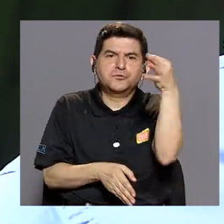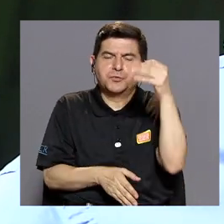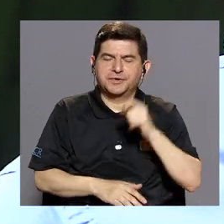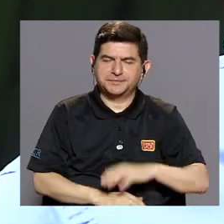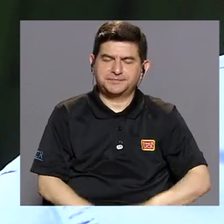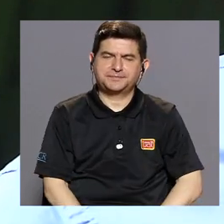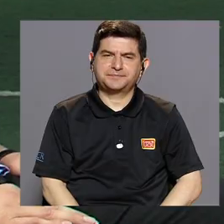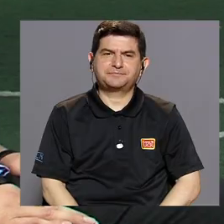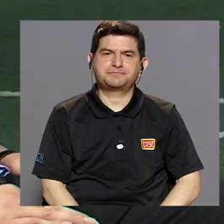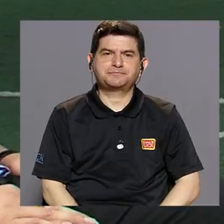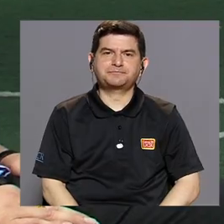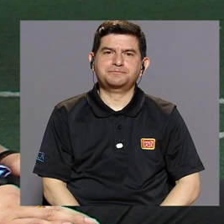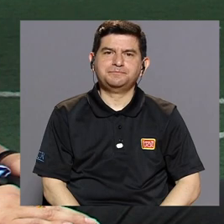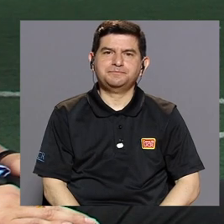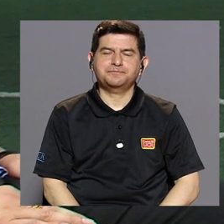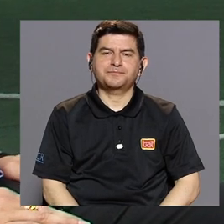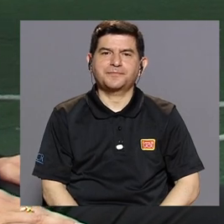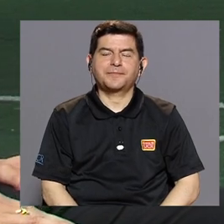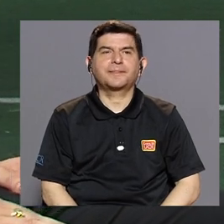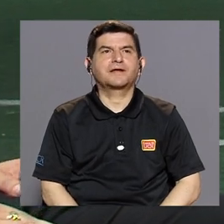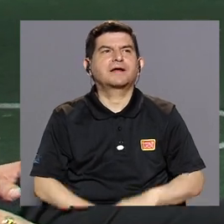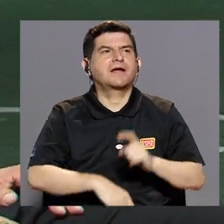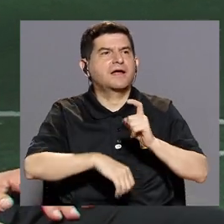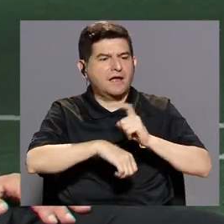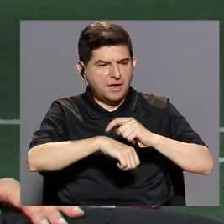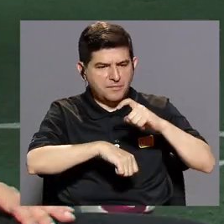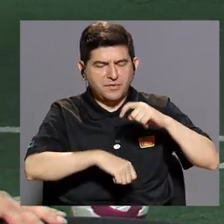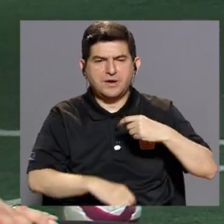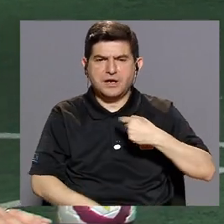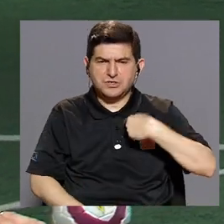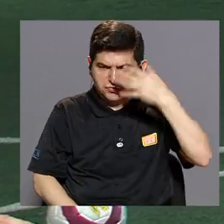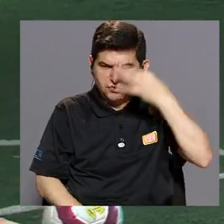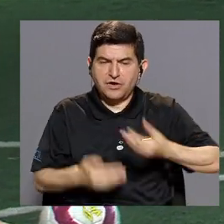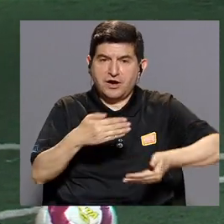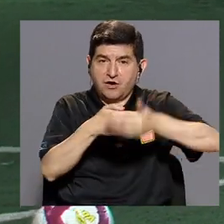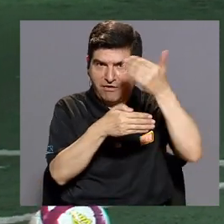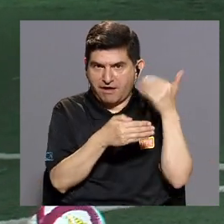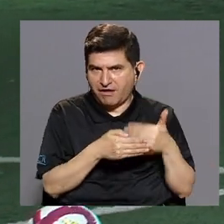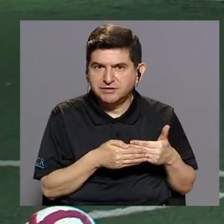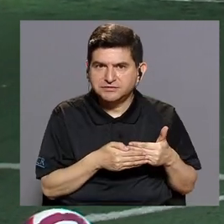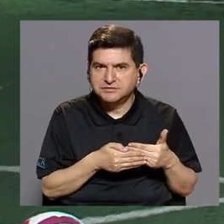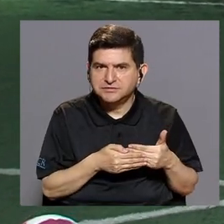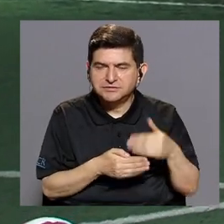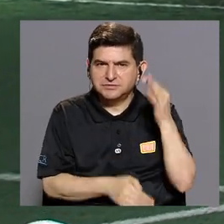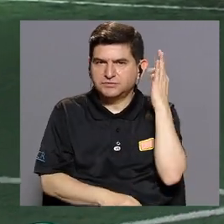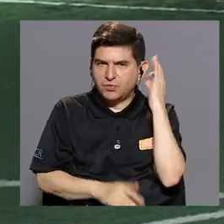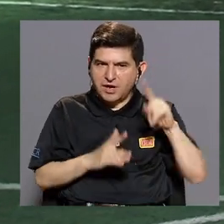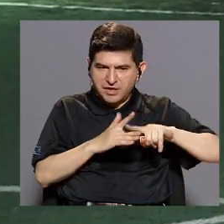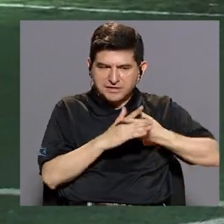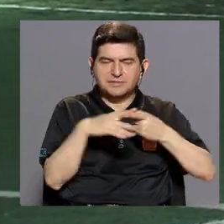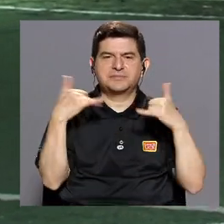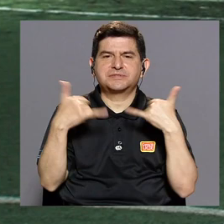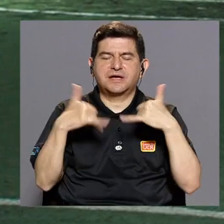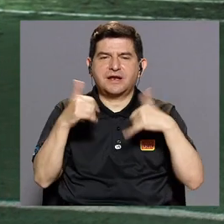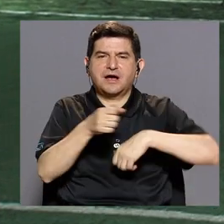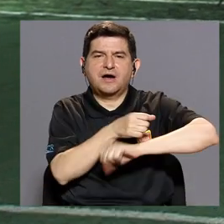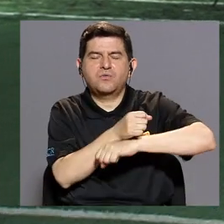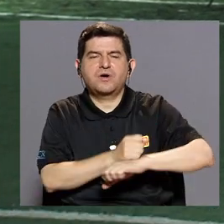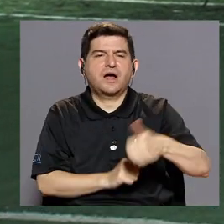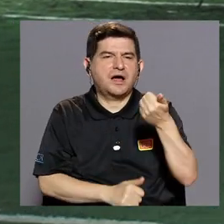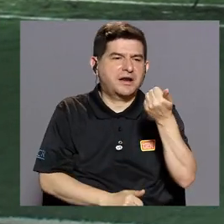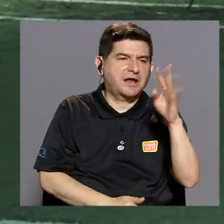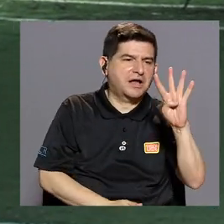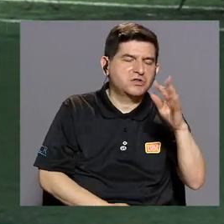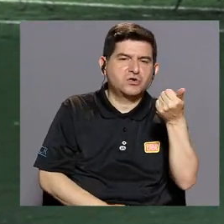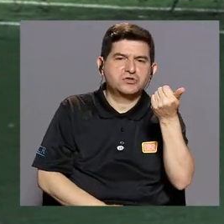futuro? Bueno, fue en la época y en el momento en que yo creo que antes las mujeres empezábamos a jugar fútbol, ¿verdad?